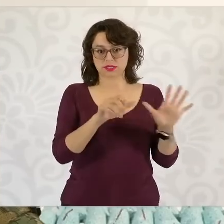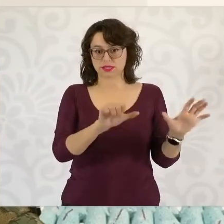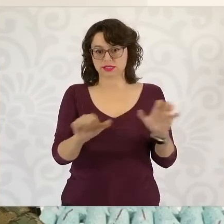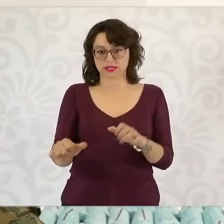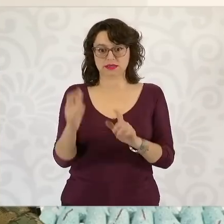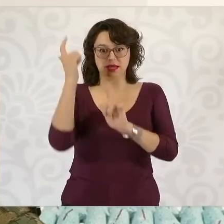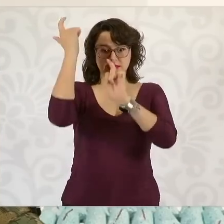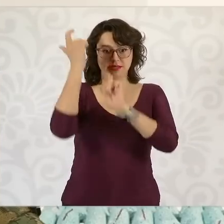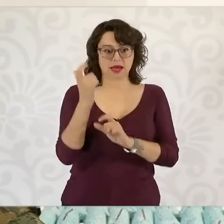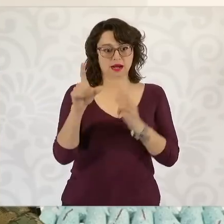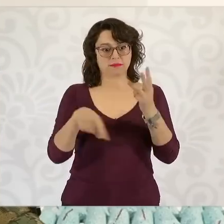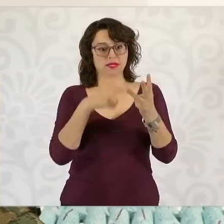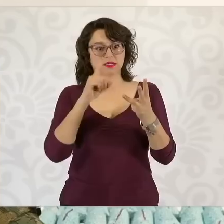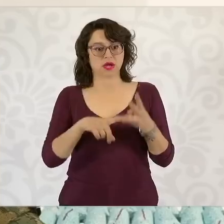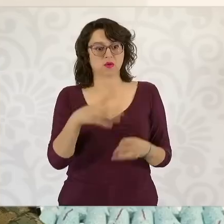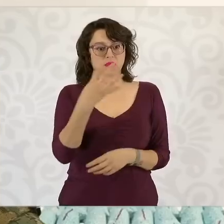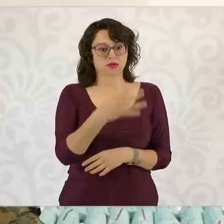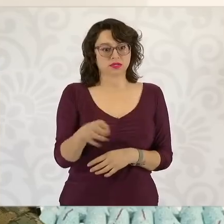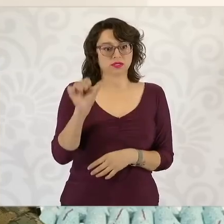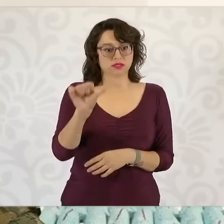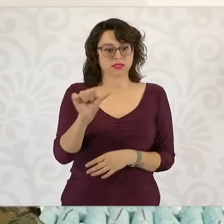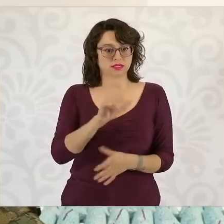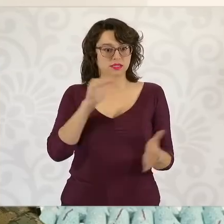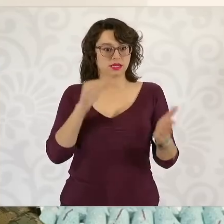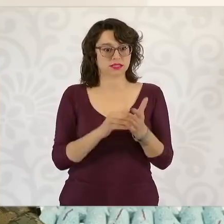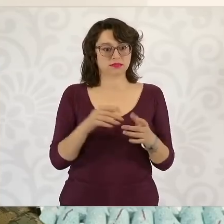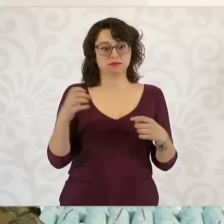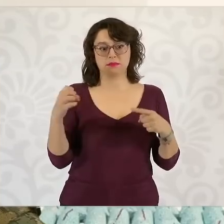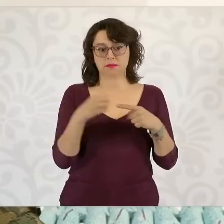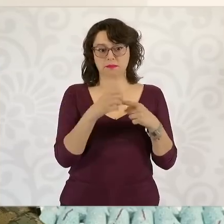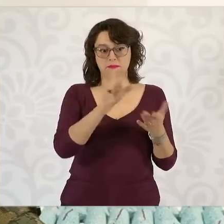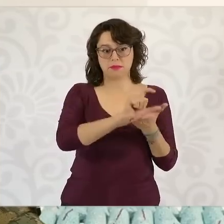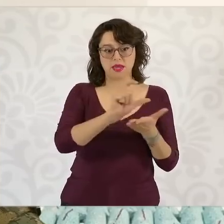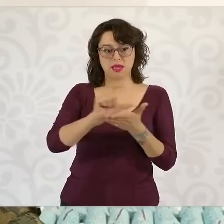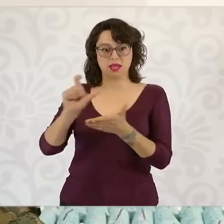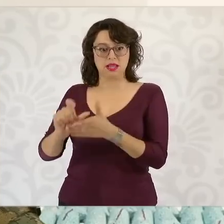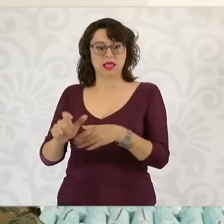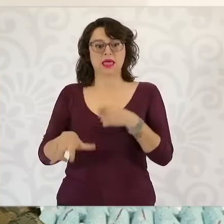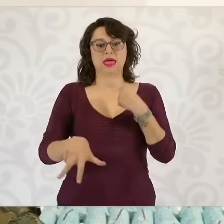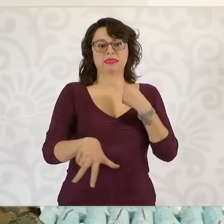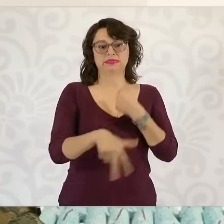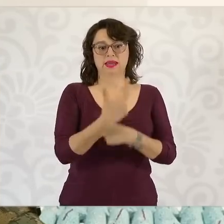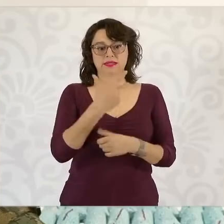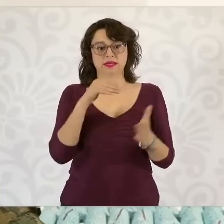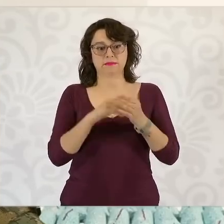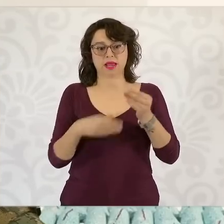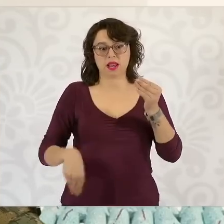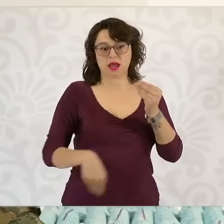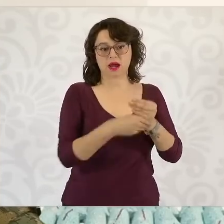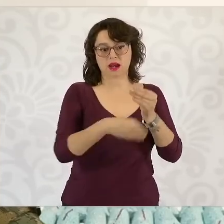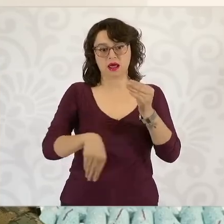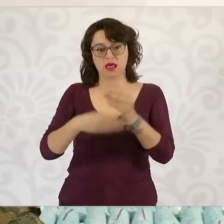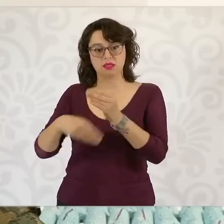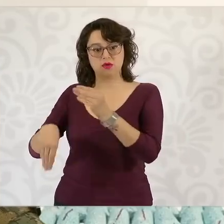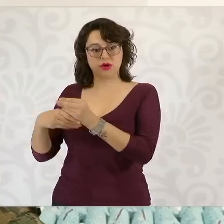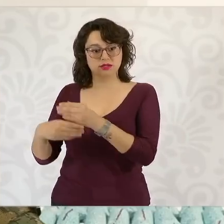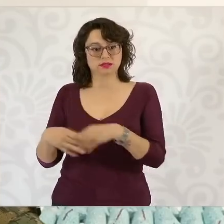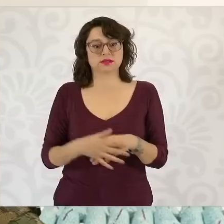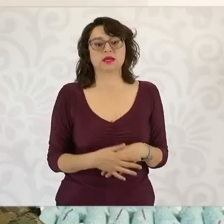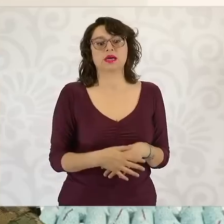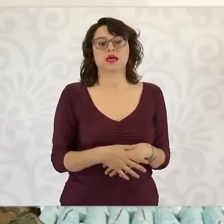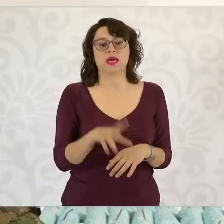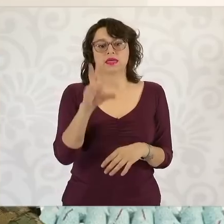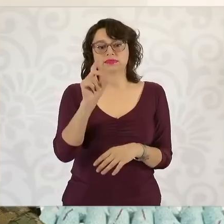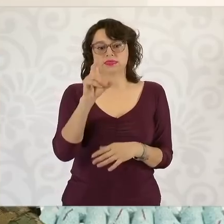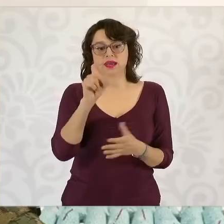de fuego, más de 416,000 cartuchos y más de 13,000 cargadores. Se han asegurado poco más de 30